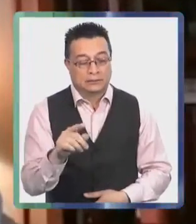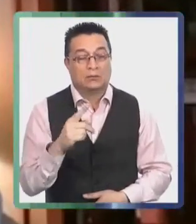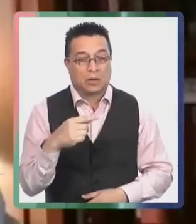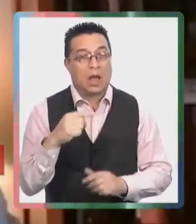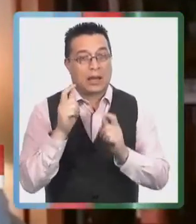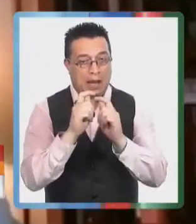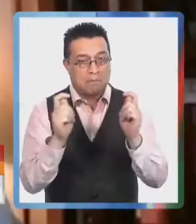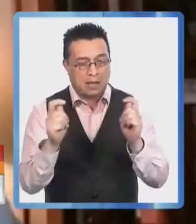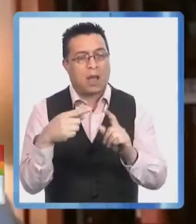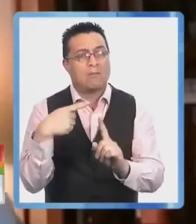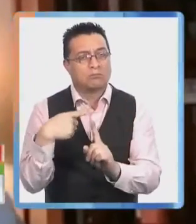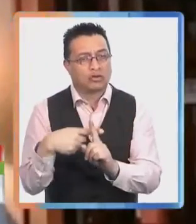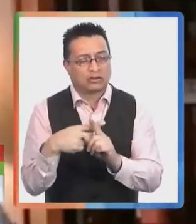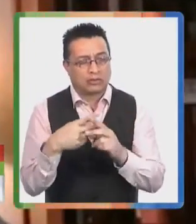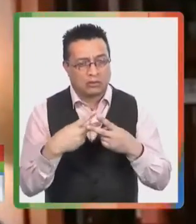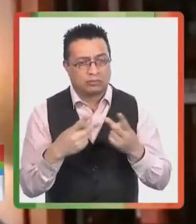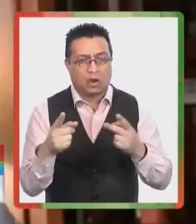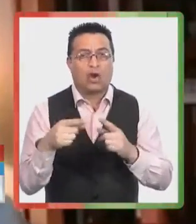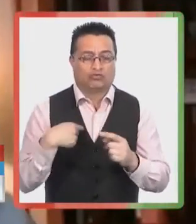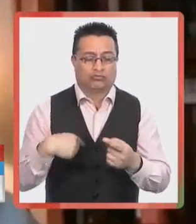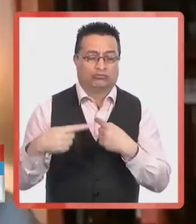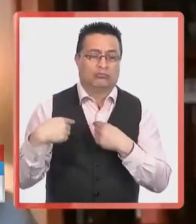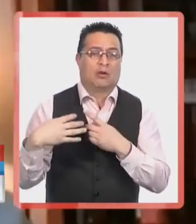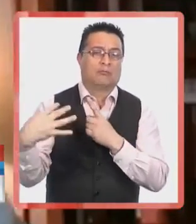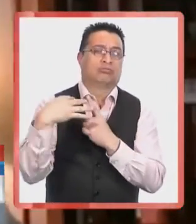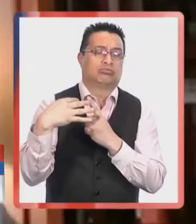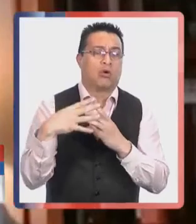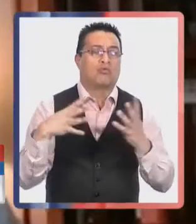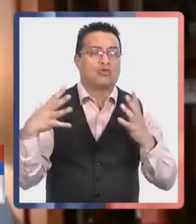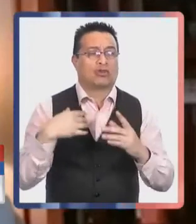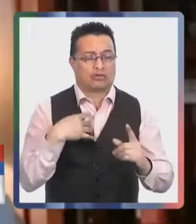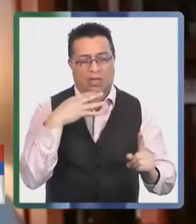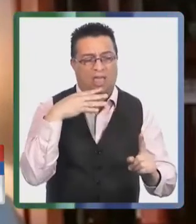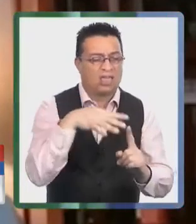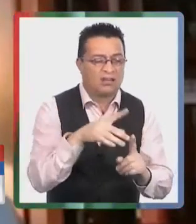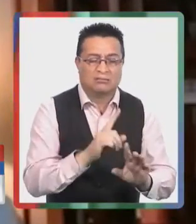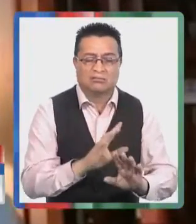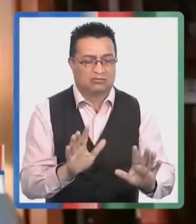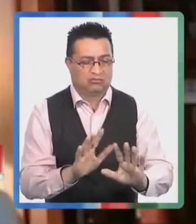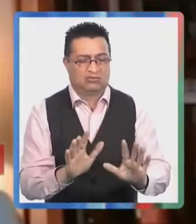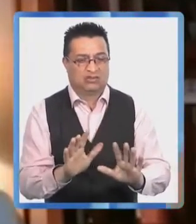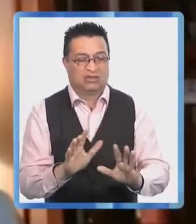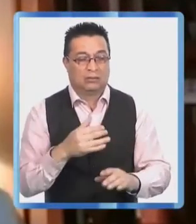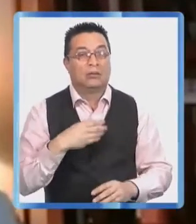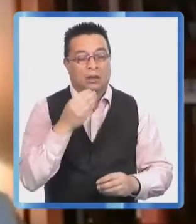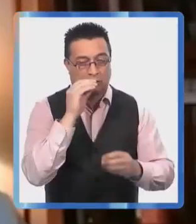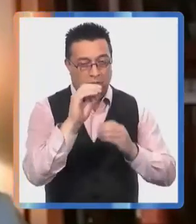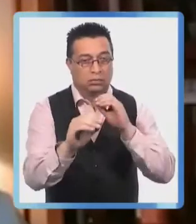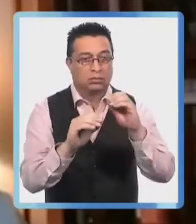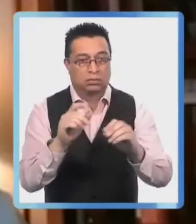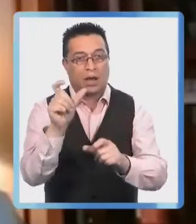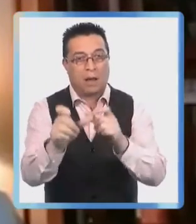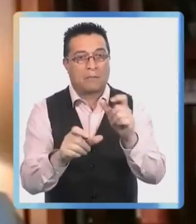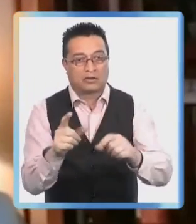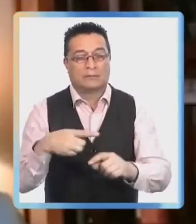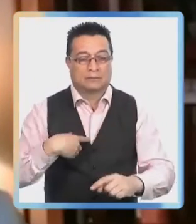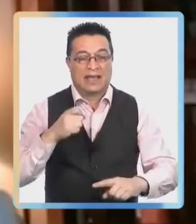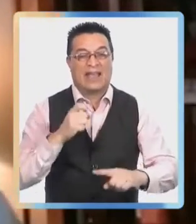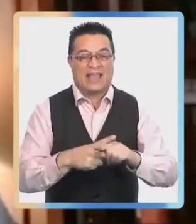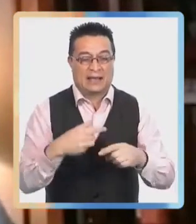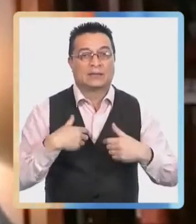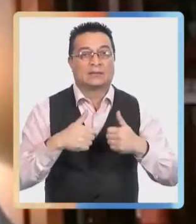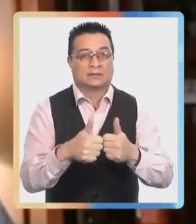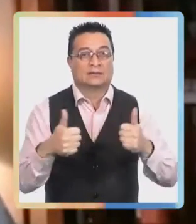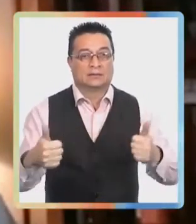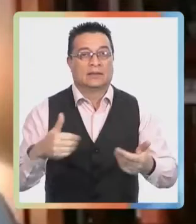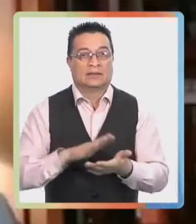hacer una campaña positiva. A nosotros nos criticaron mucho, pero aquí yo no voy a criticar a nadie. Todo lo contrario, voy a llamar a la población como ex